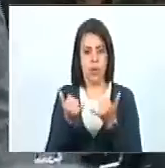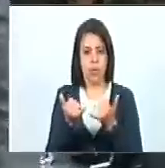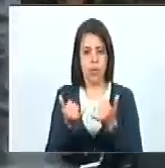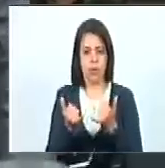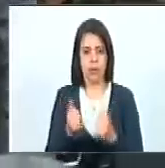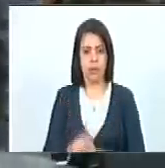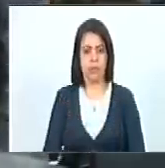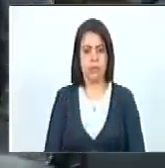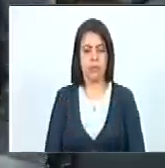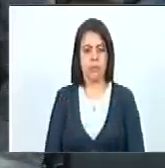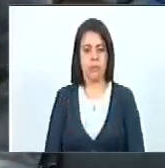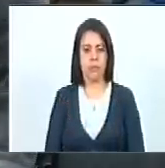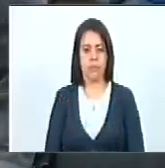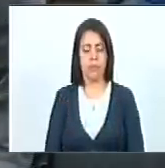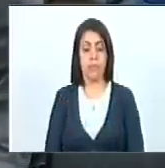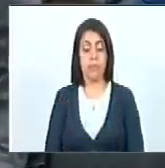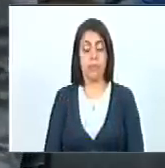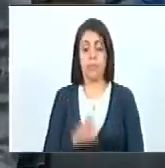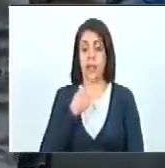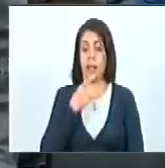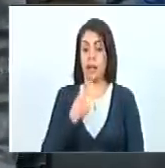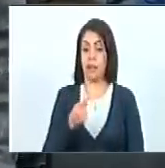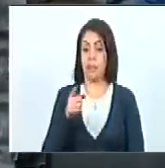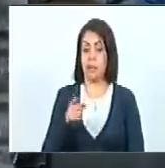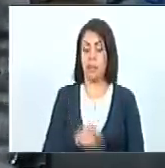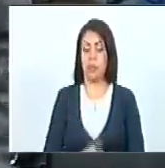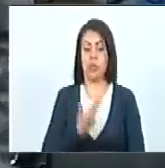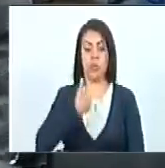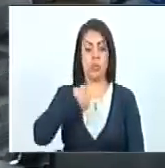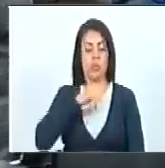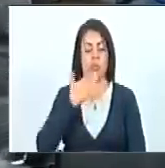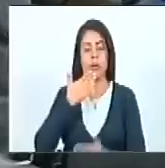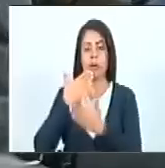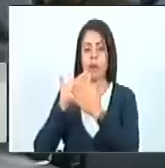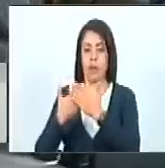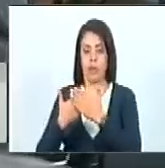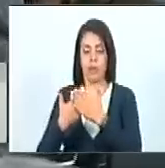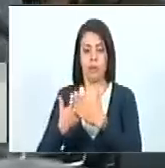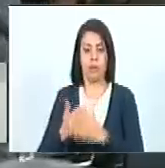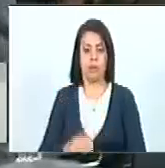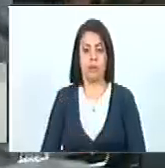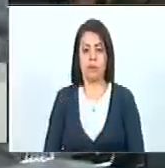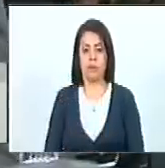oportunidad le manifestamos nuestro agradecimiento